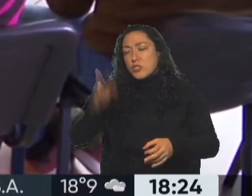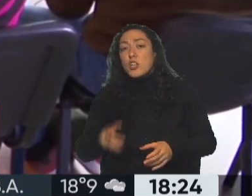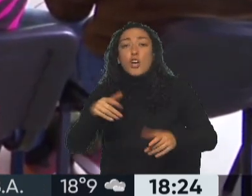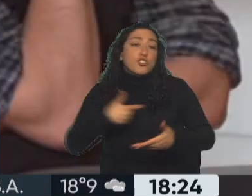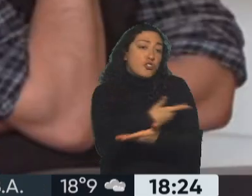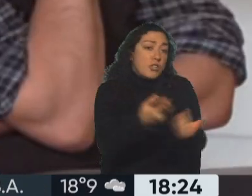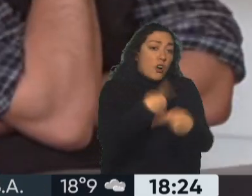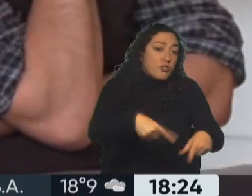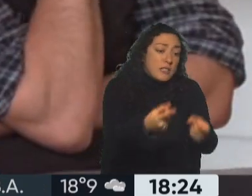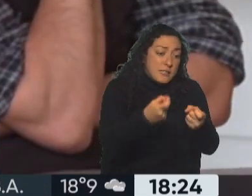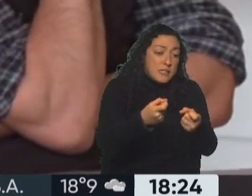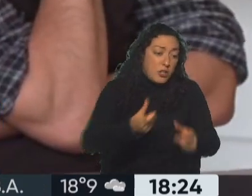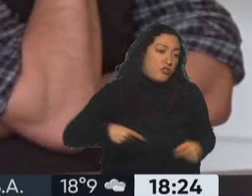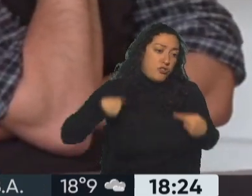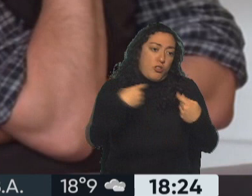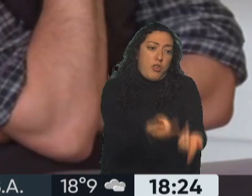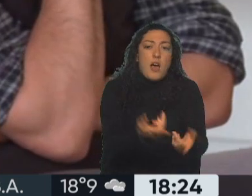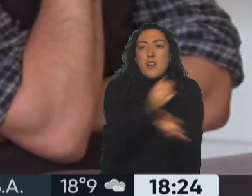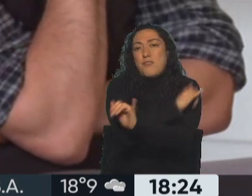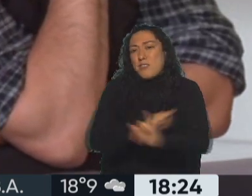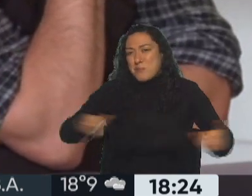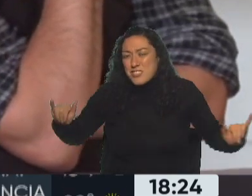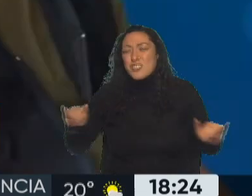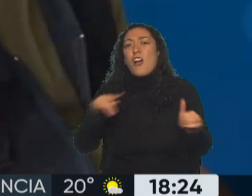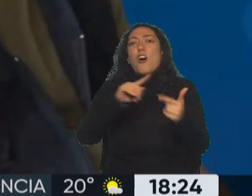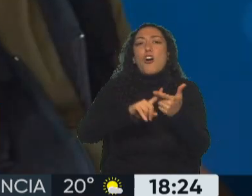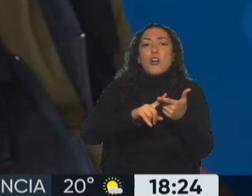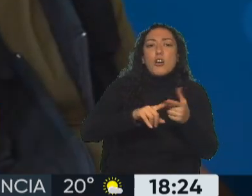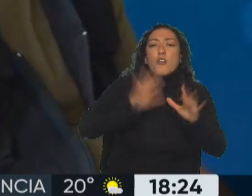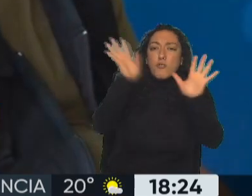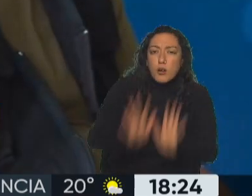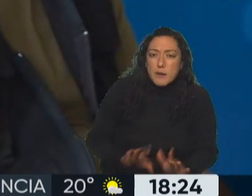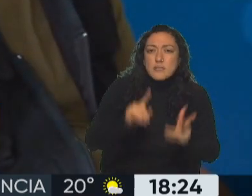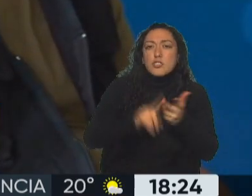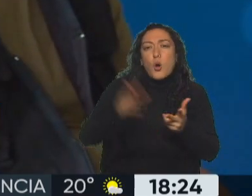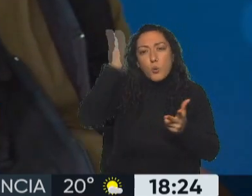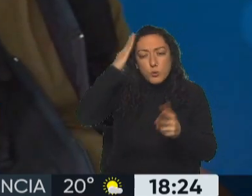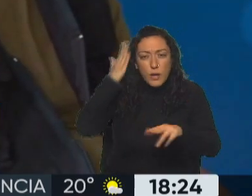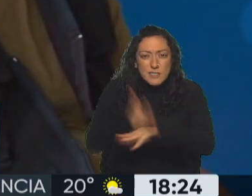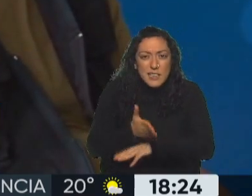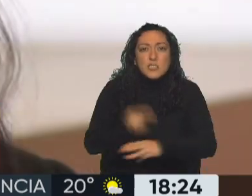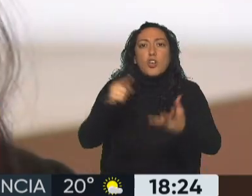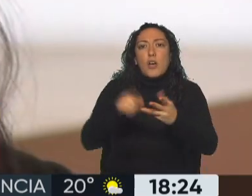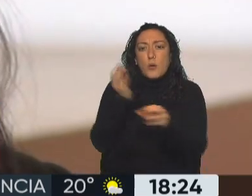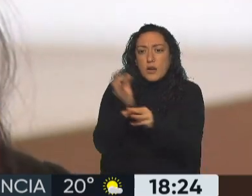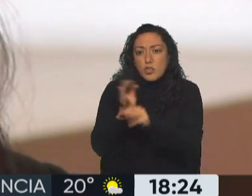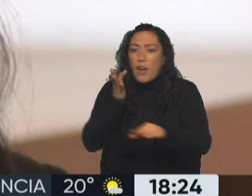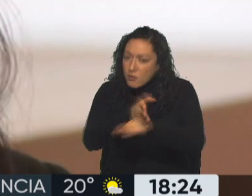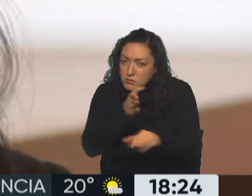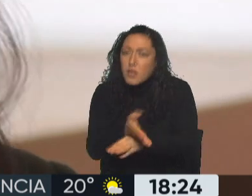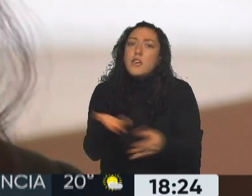lo que la sociedad necesita, que tiene que ver con información, con formación, con acceso a la cultura, con acceso a la educación.